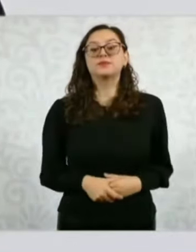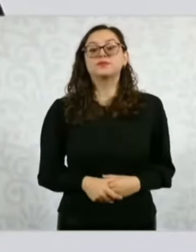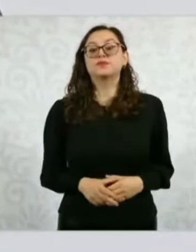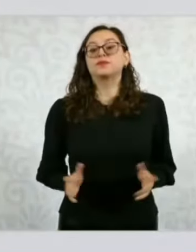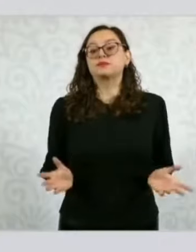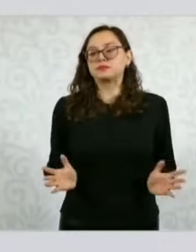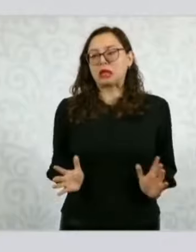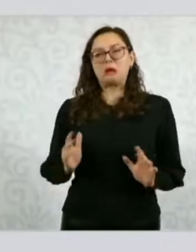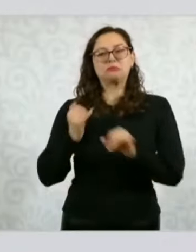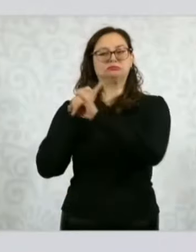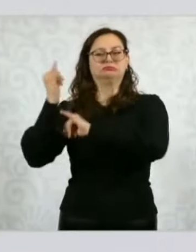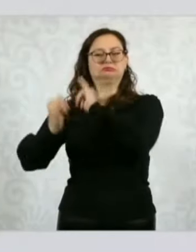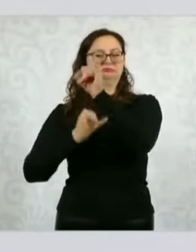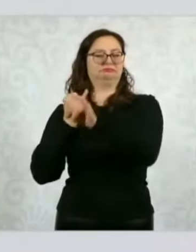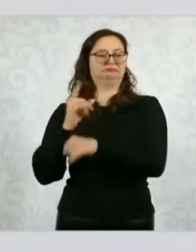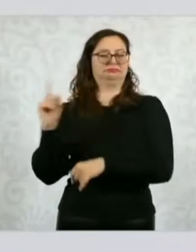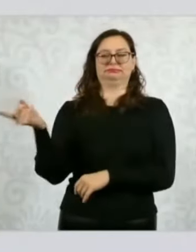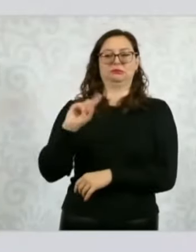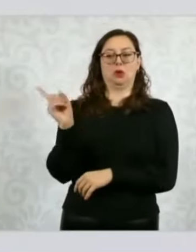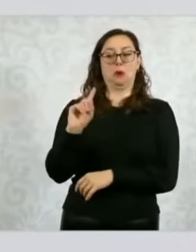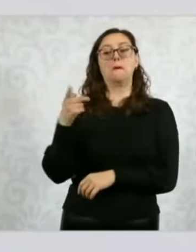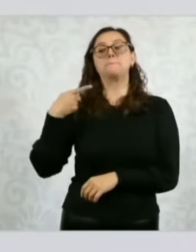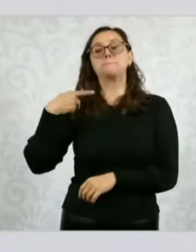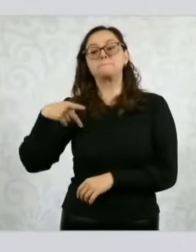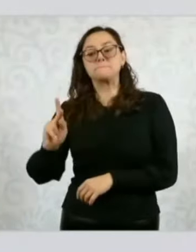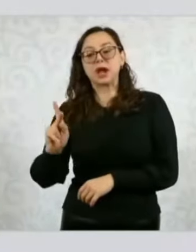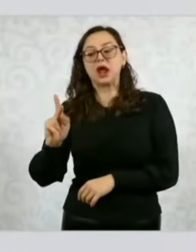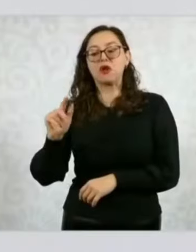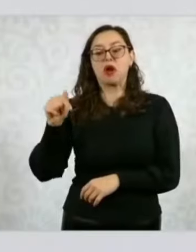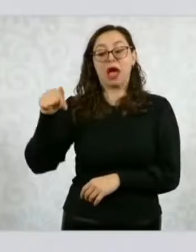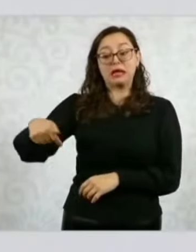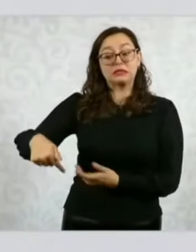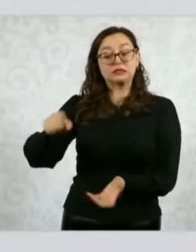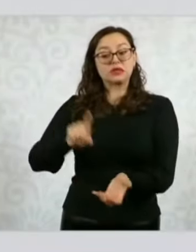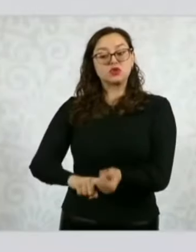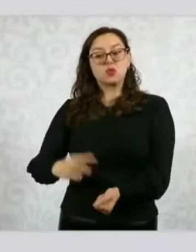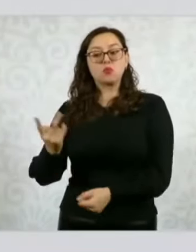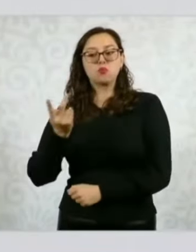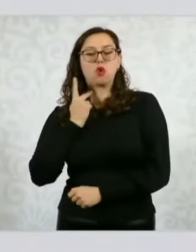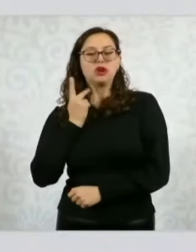una sucesión presidencial que vendría años después.